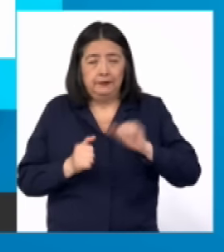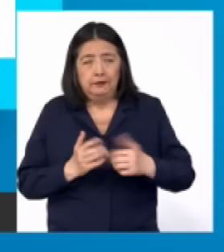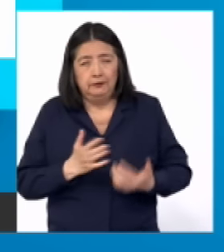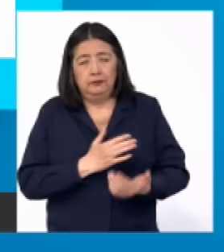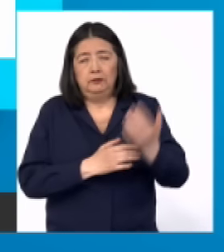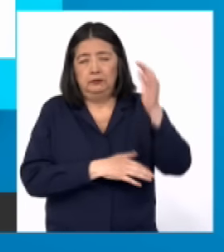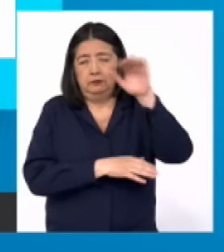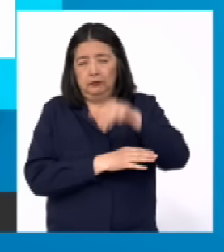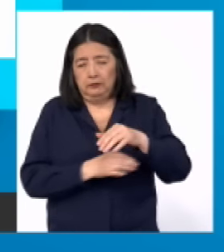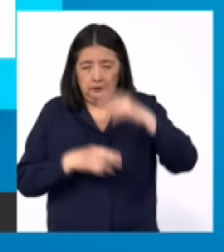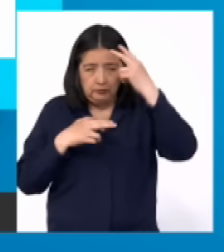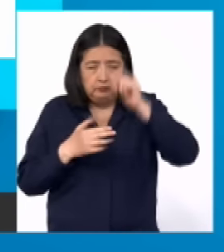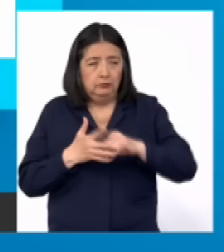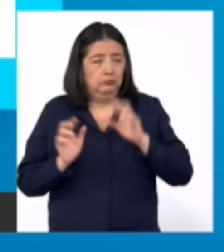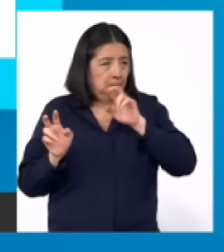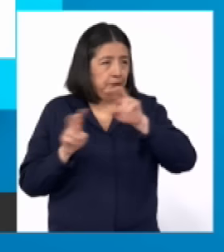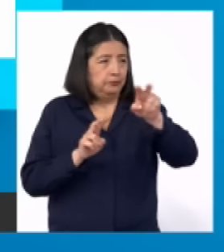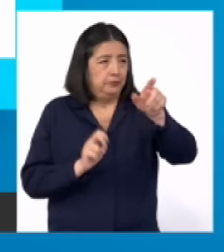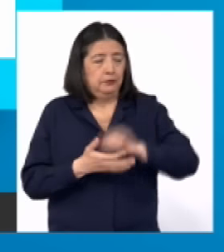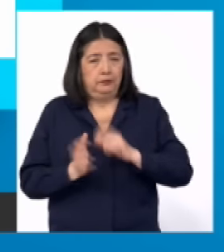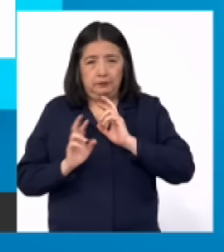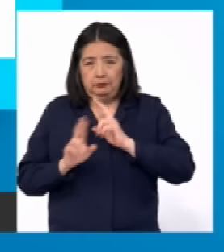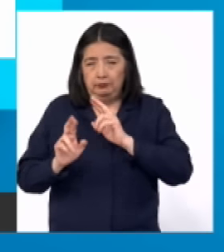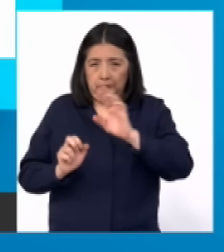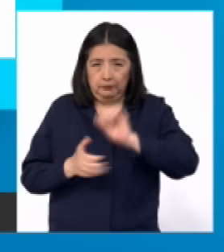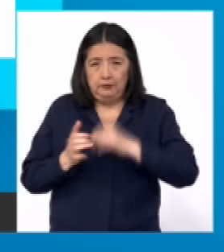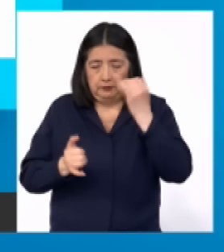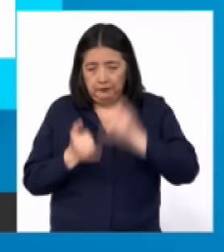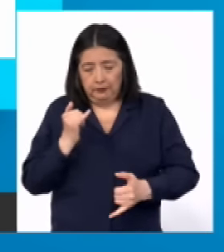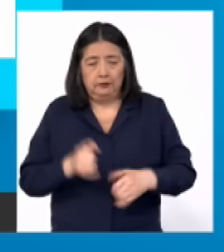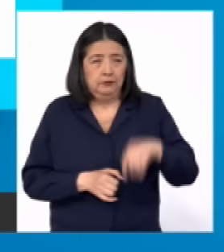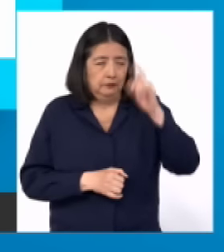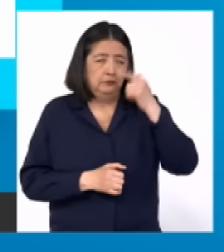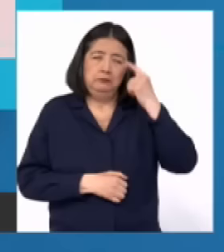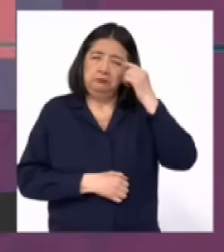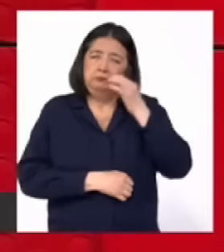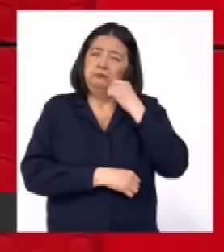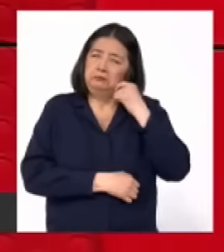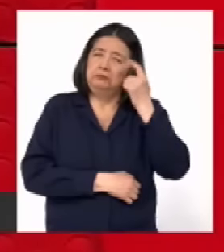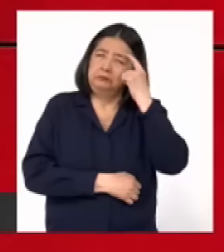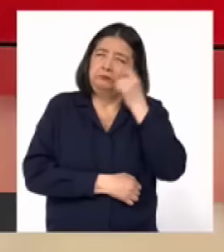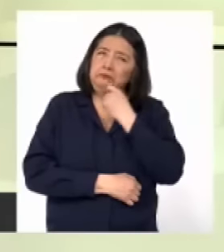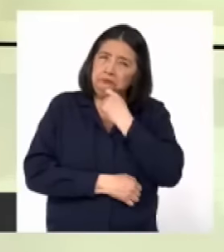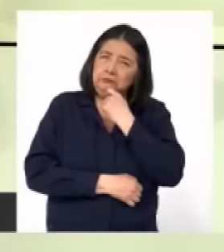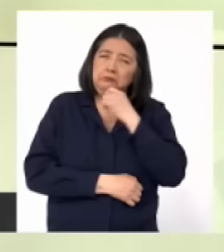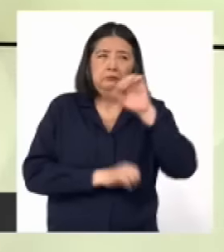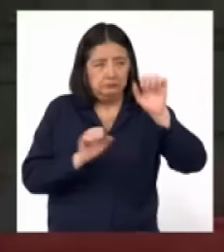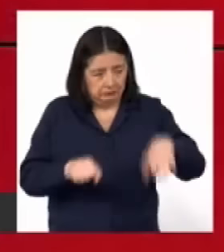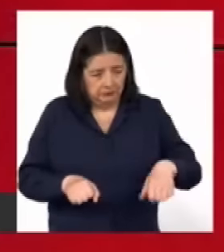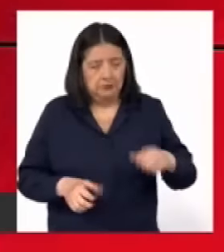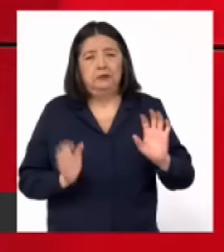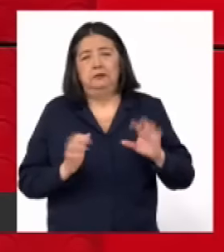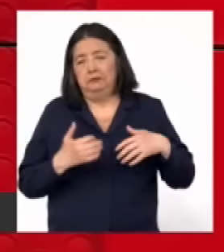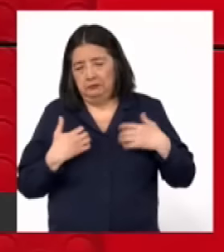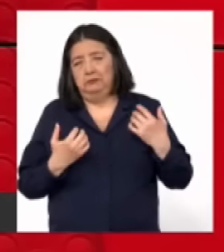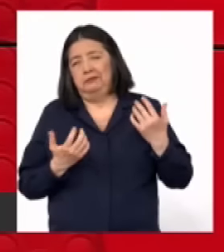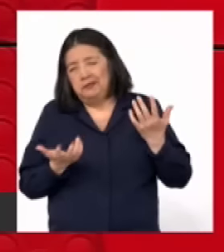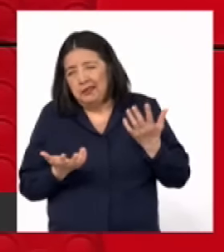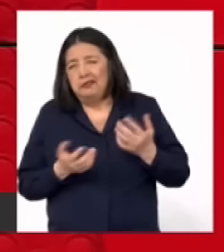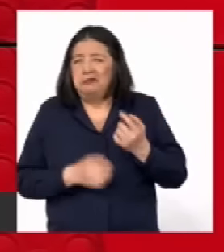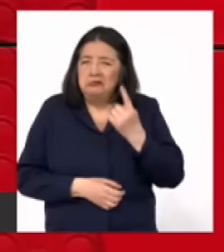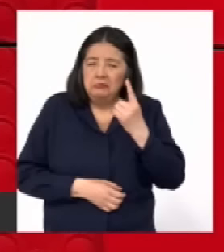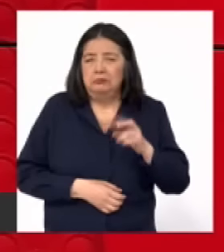todo el noticiero porque vamos a estar viendo ahí los resultados al final con Lore. Yo quiero pensar de que el día de hoy sí vamos a lograr sacar al